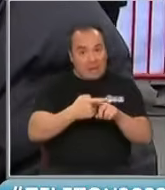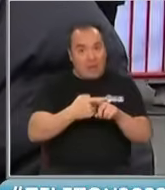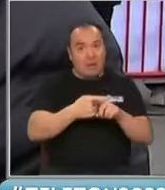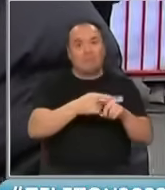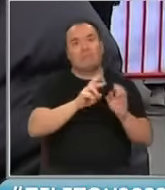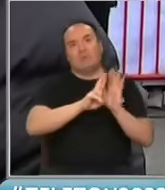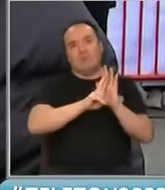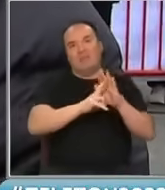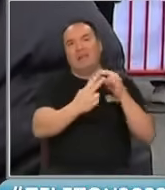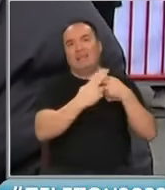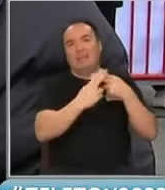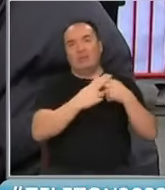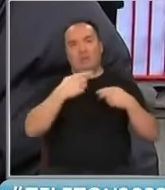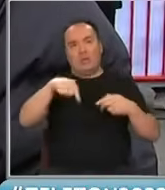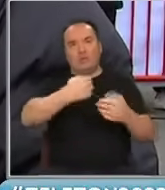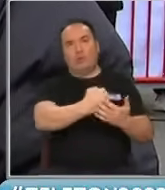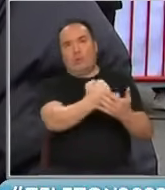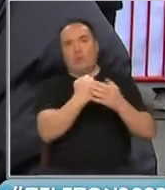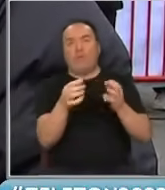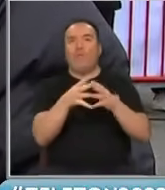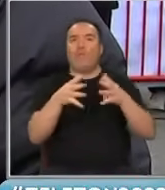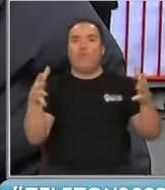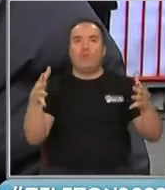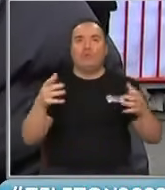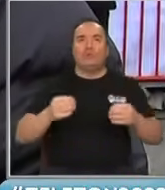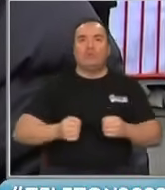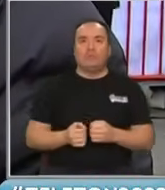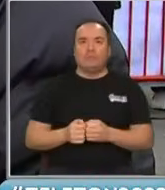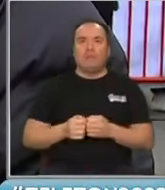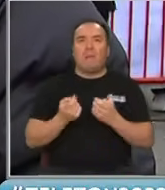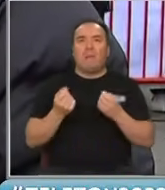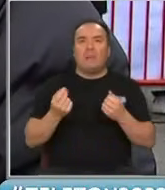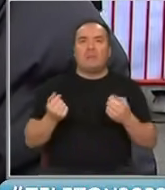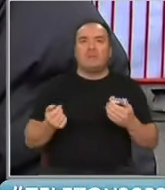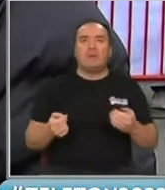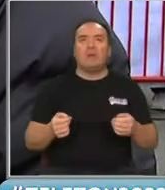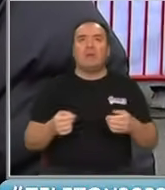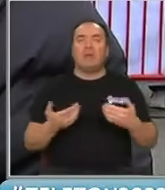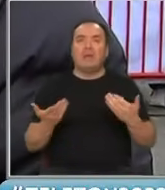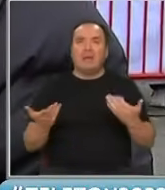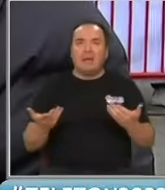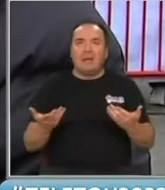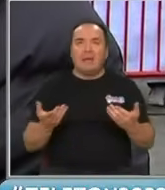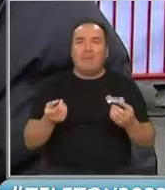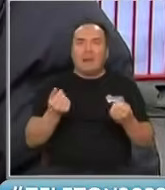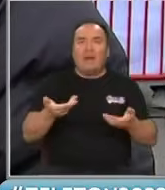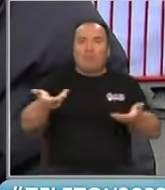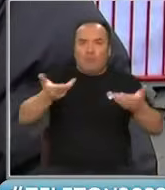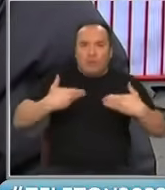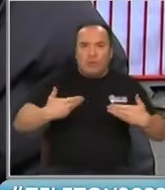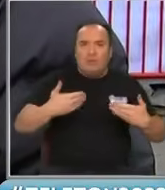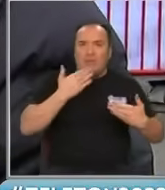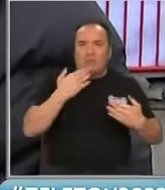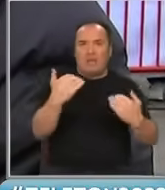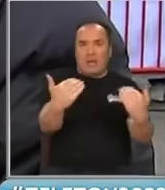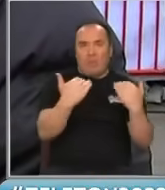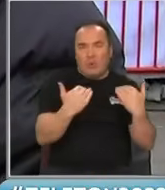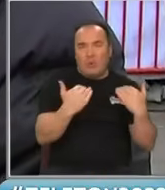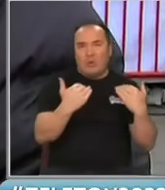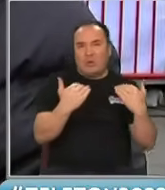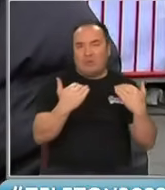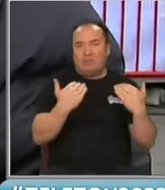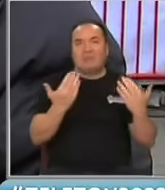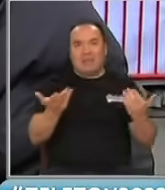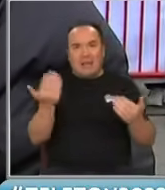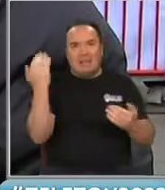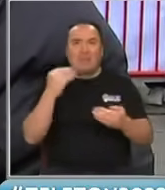servido un montón. Es como que nosotros nos hubieran dado también unos tipos de bastones al entrar a la Teletón y poder